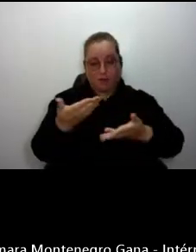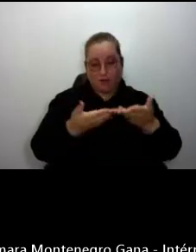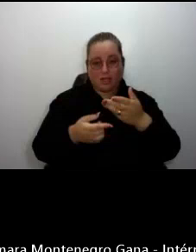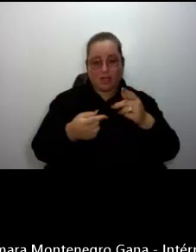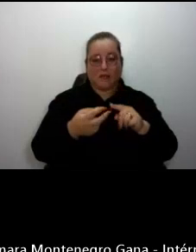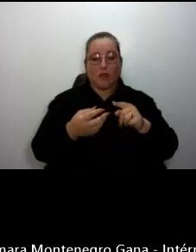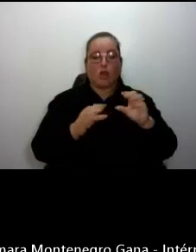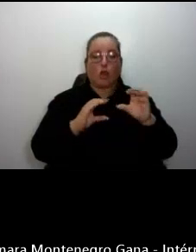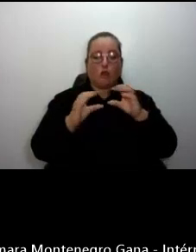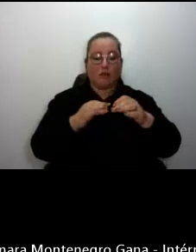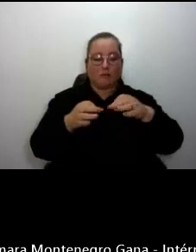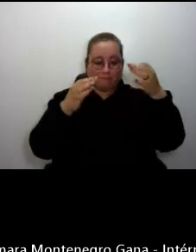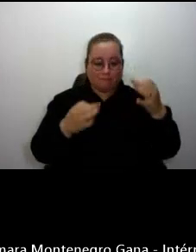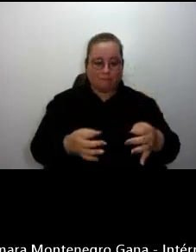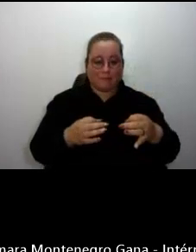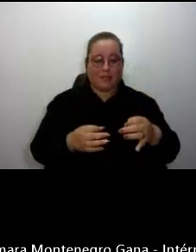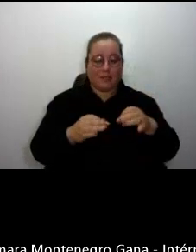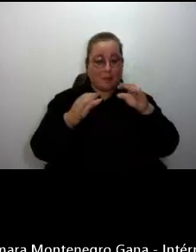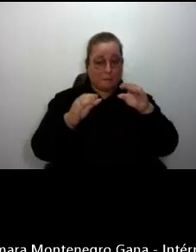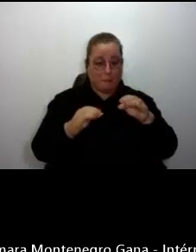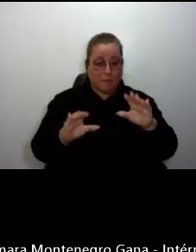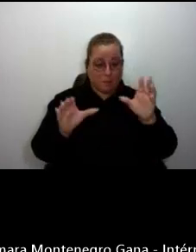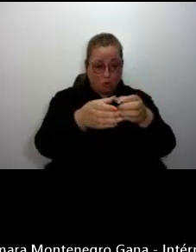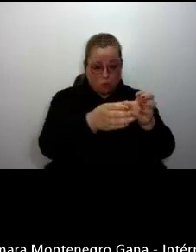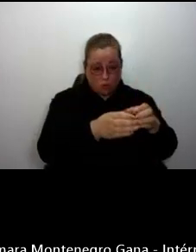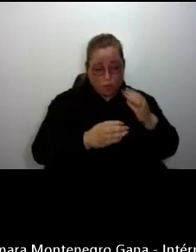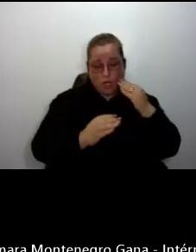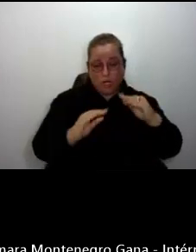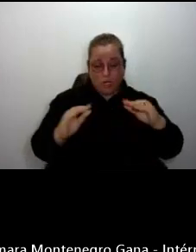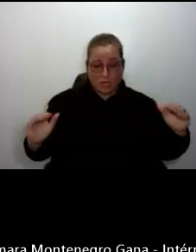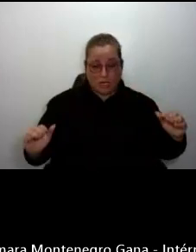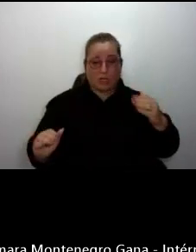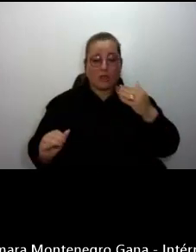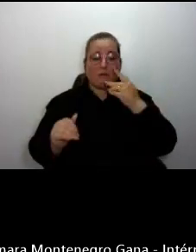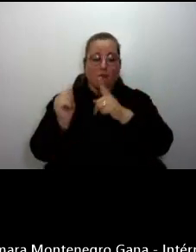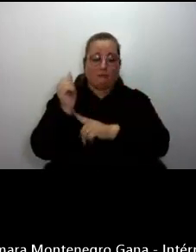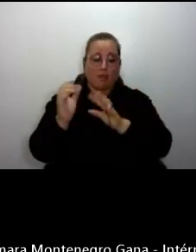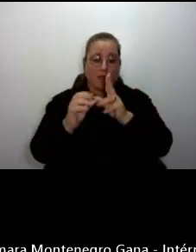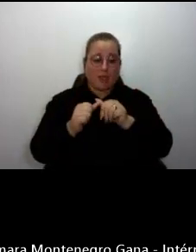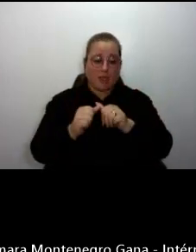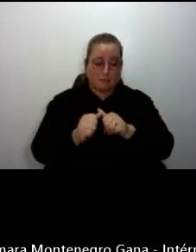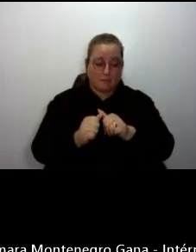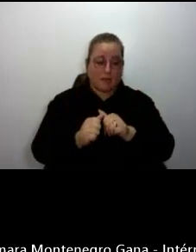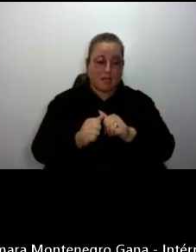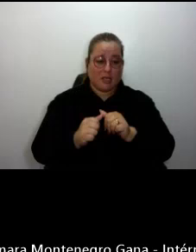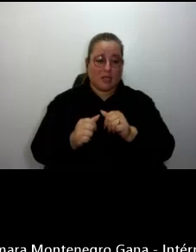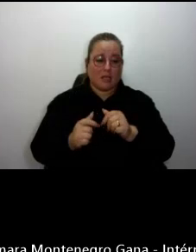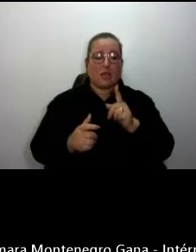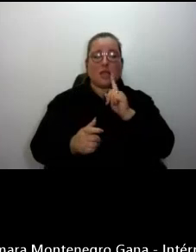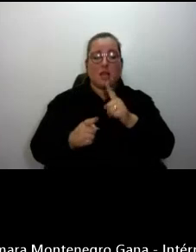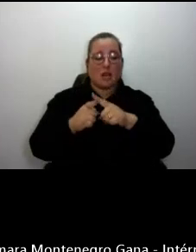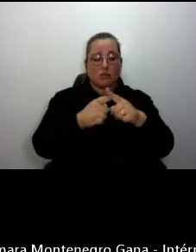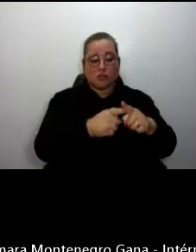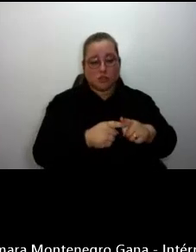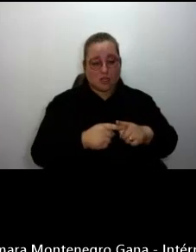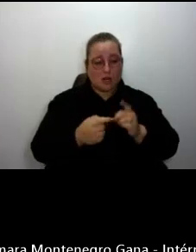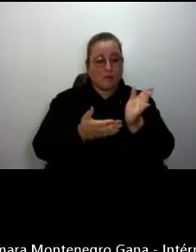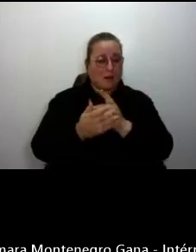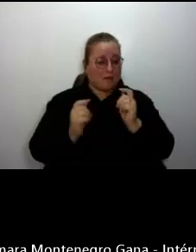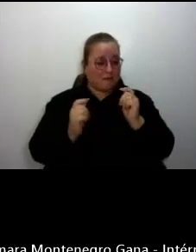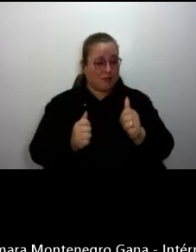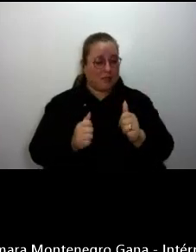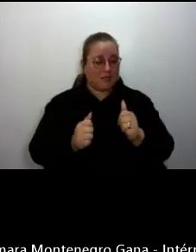la comunicación efectiva entre los miembros de la comunidad y también con la familia, la socialización de las estrategias. Si a mí